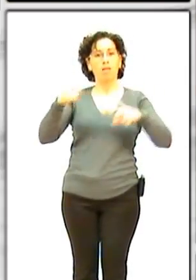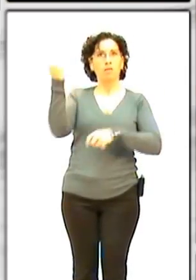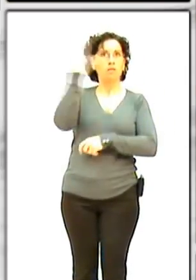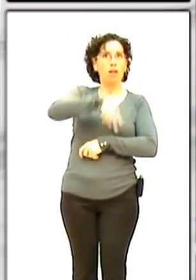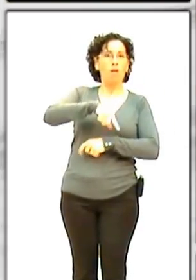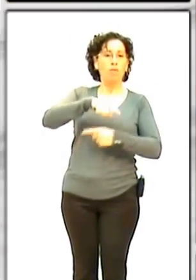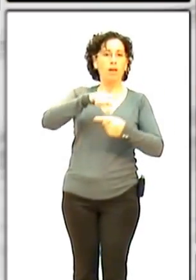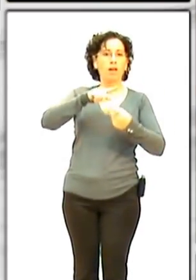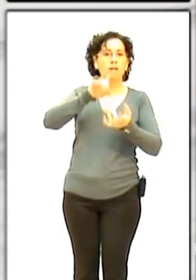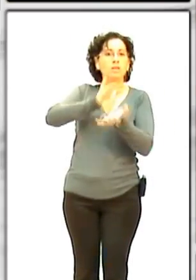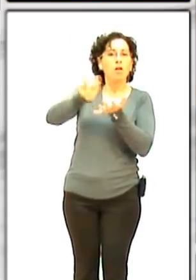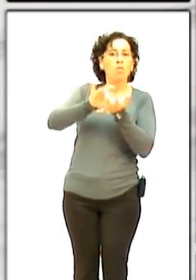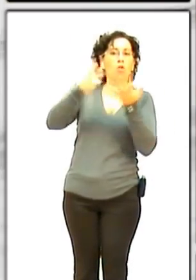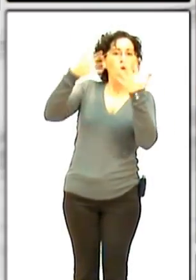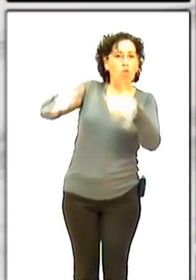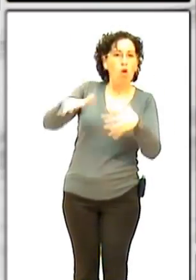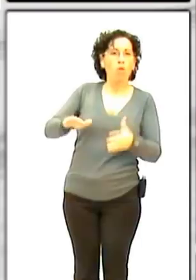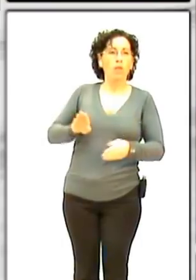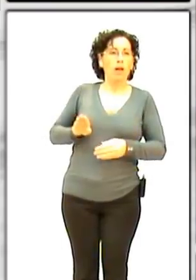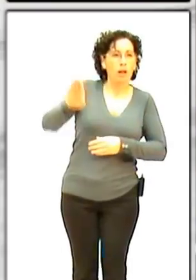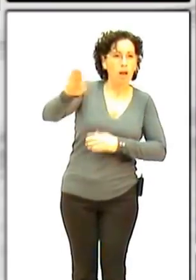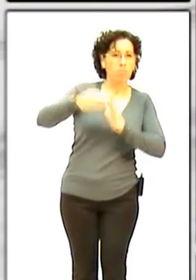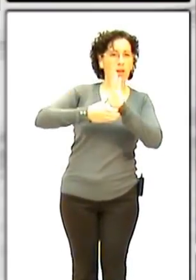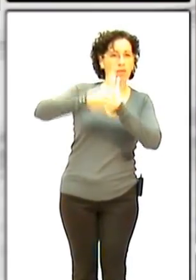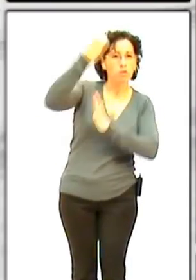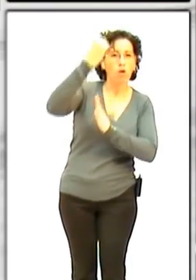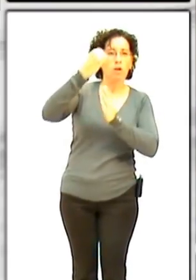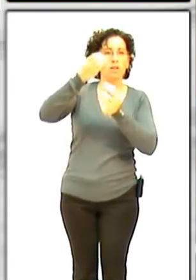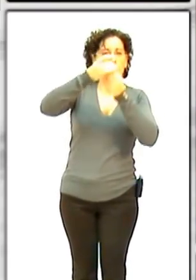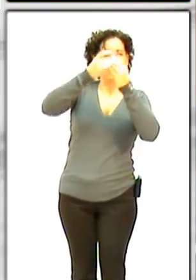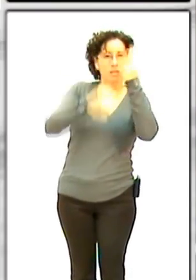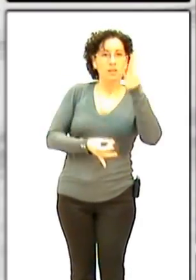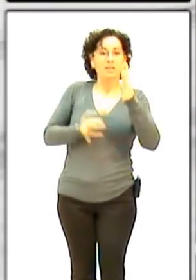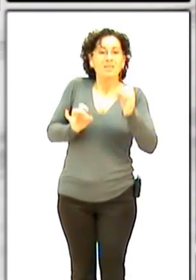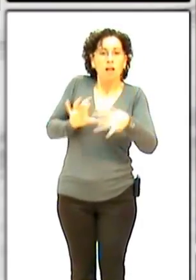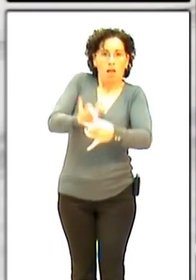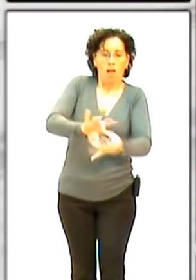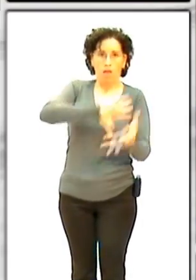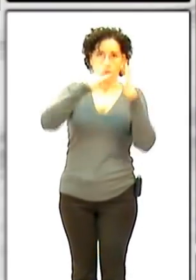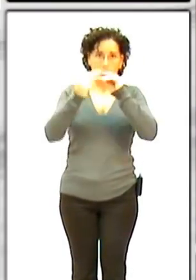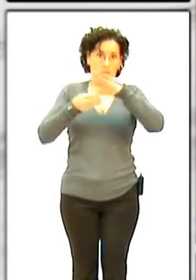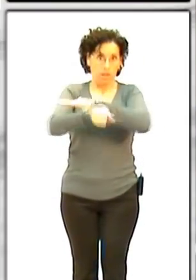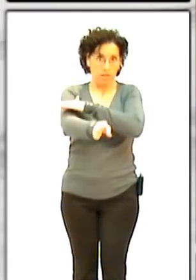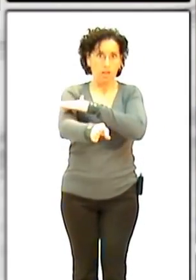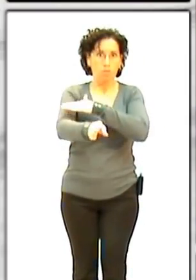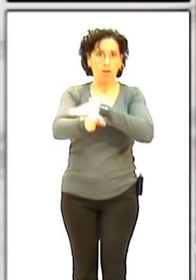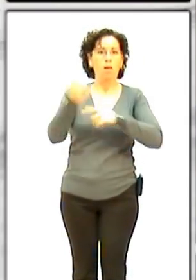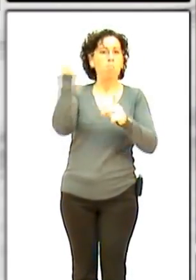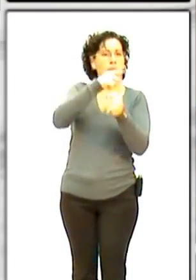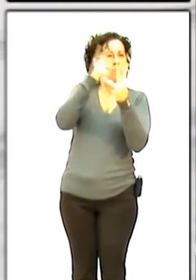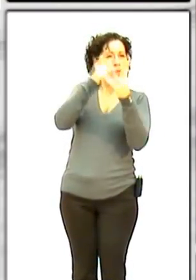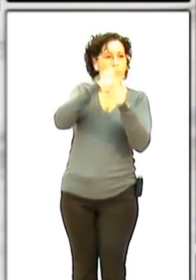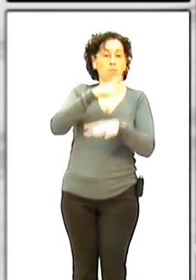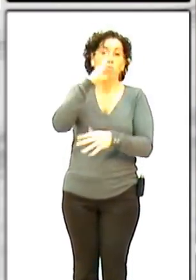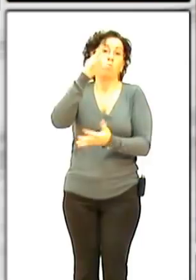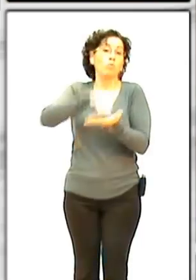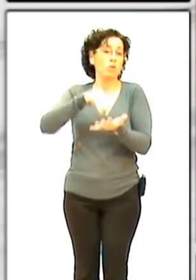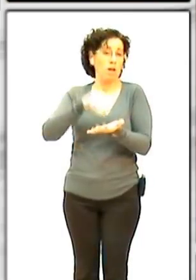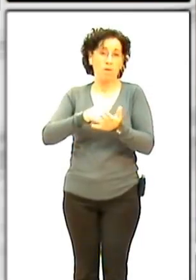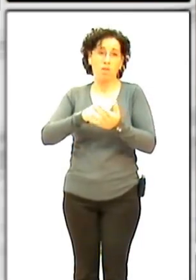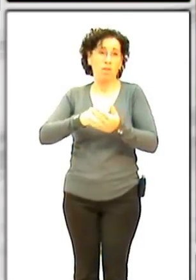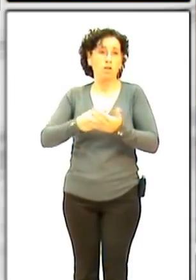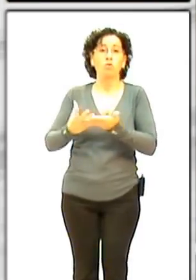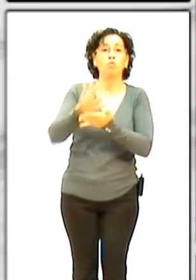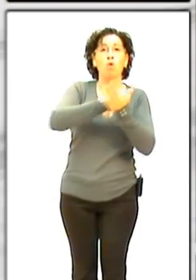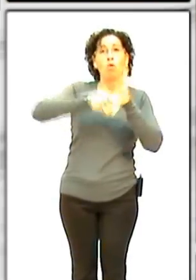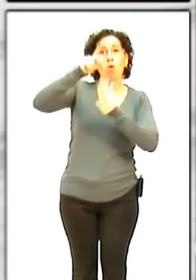localización de servicios, rampas, ascensores que sean accesibles, porque no todos cumplen las